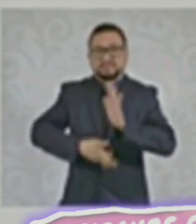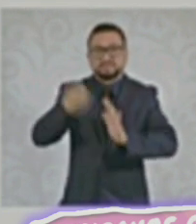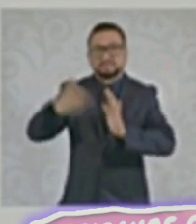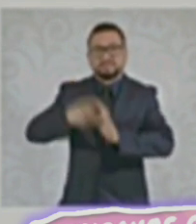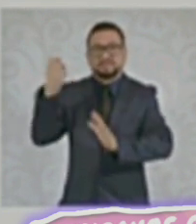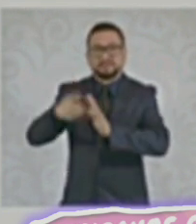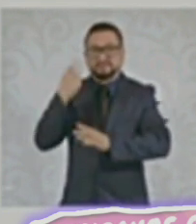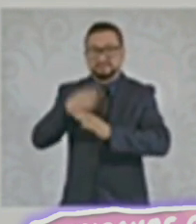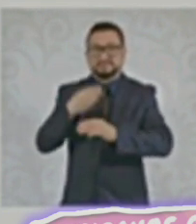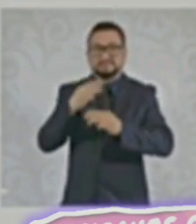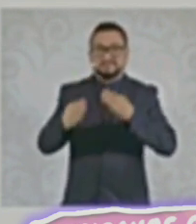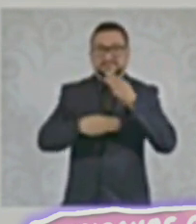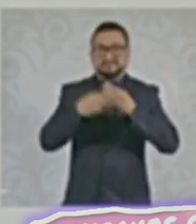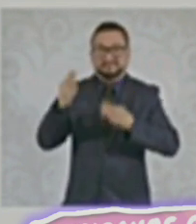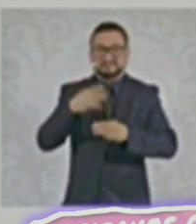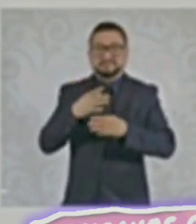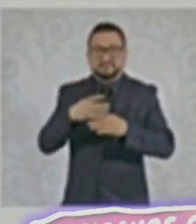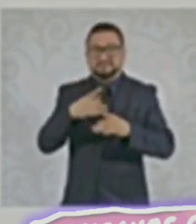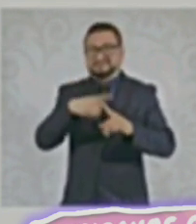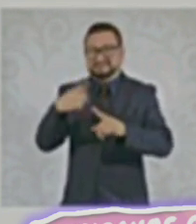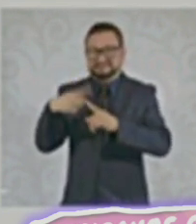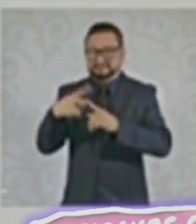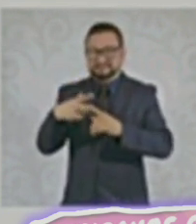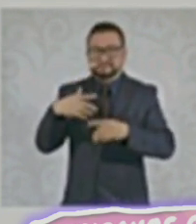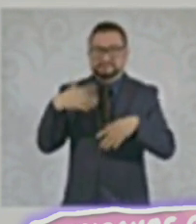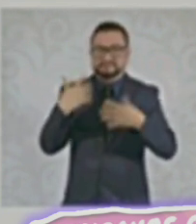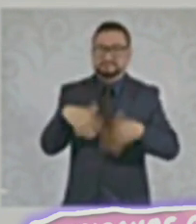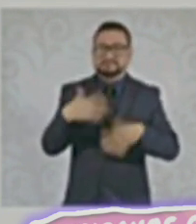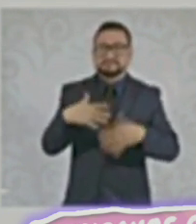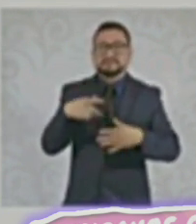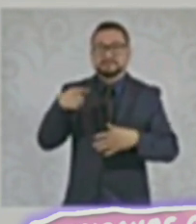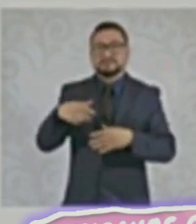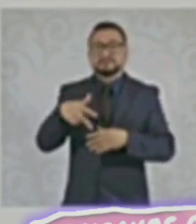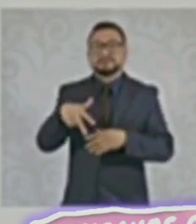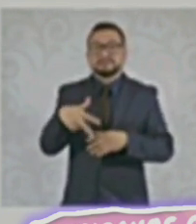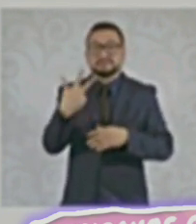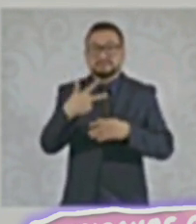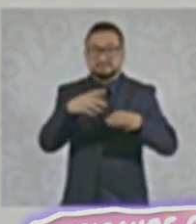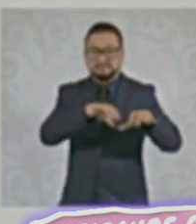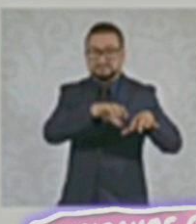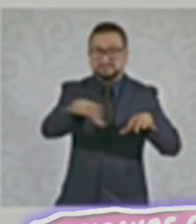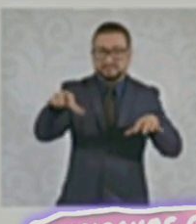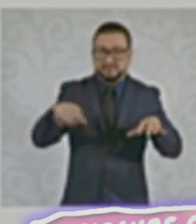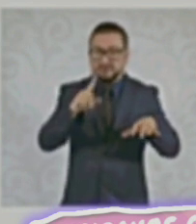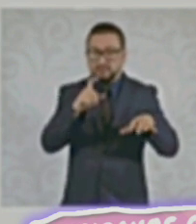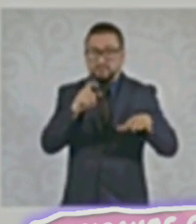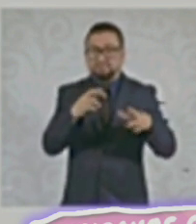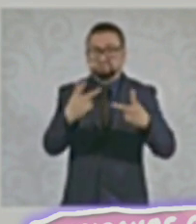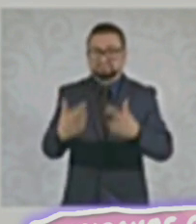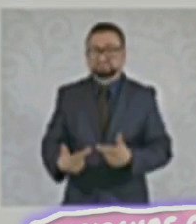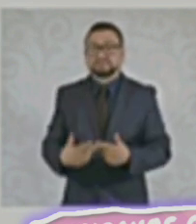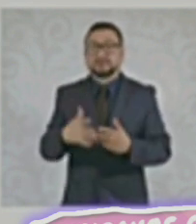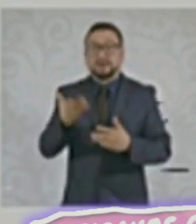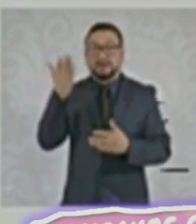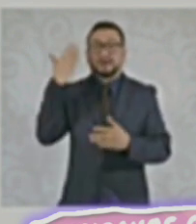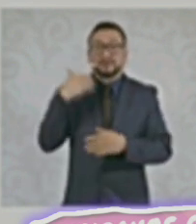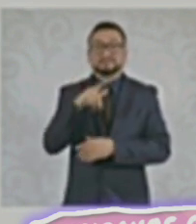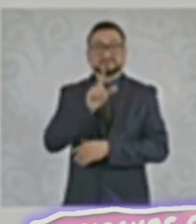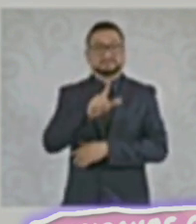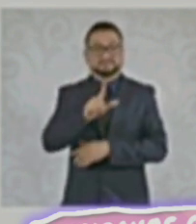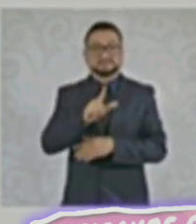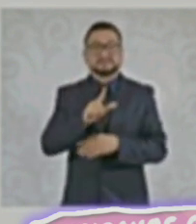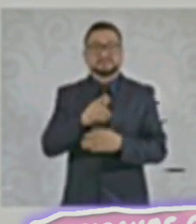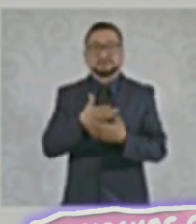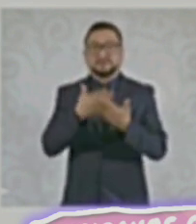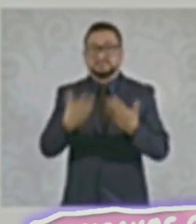extracciones con materiales pesados. Y como les decía, se destruyeron 13 cenotes, había 17 cenotes en la zona, entonces